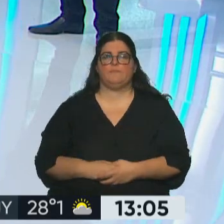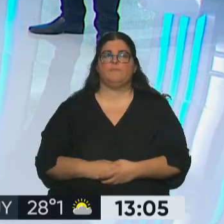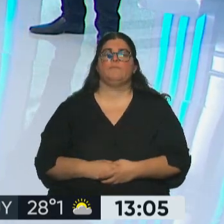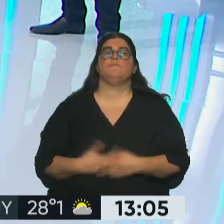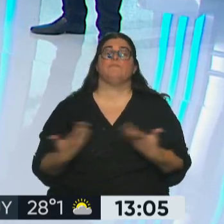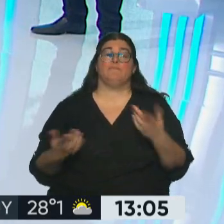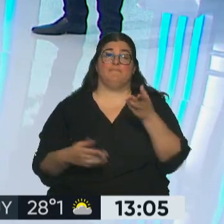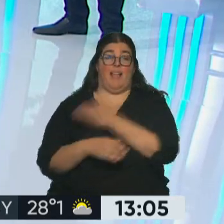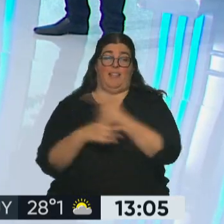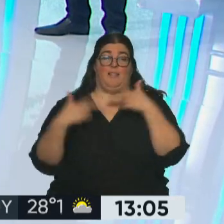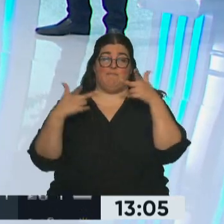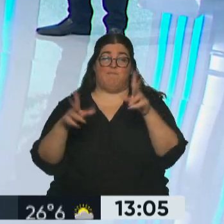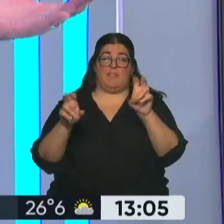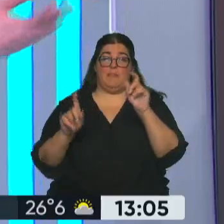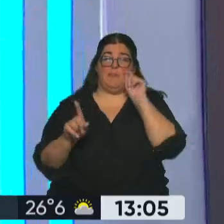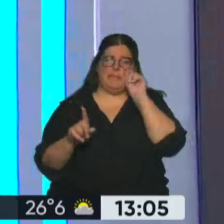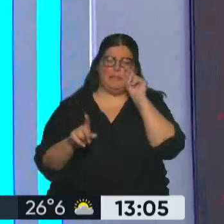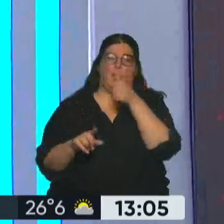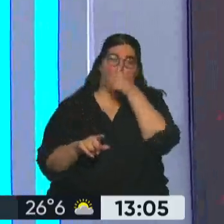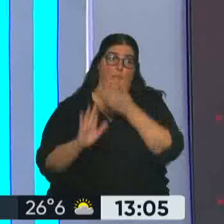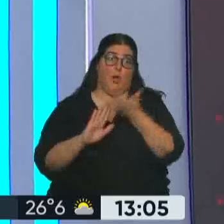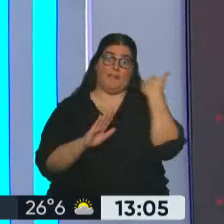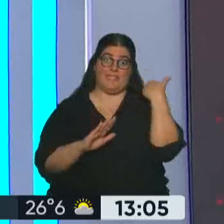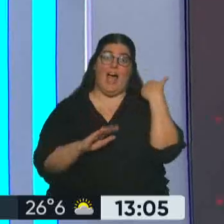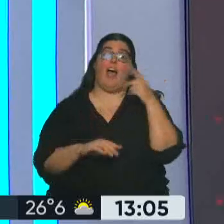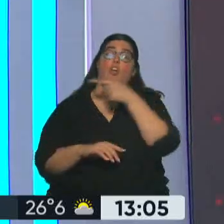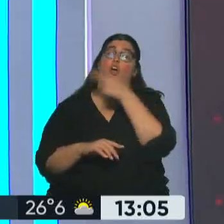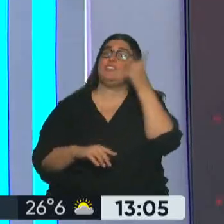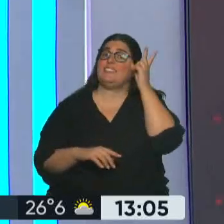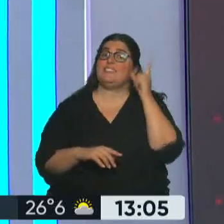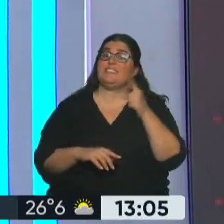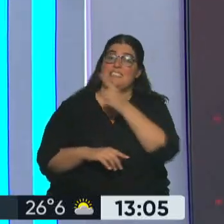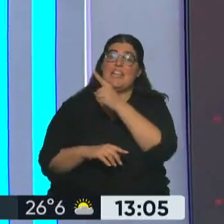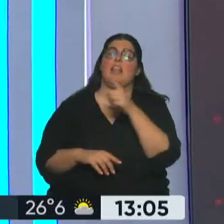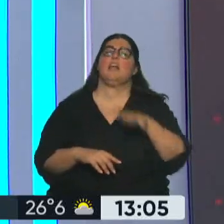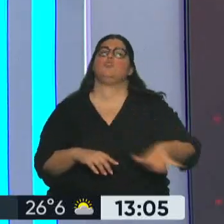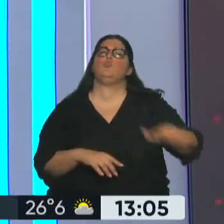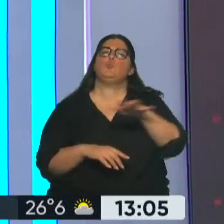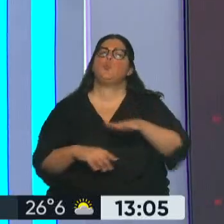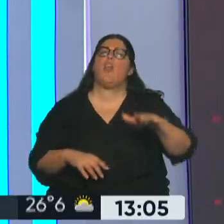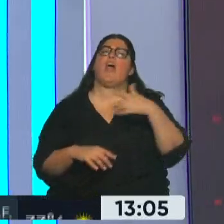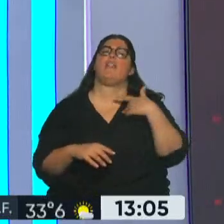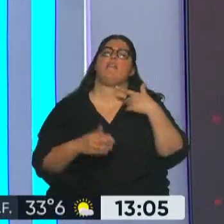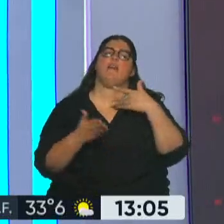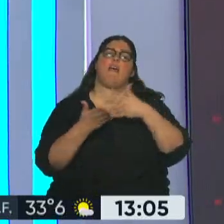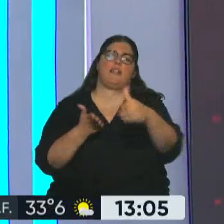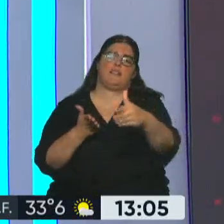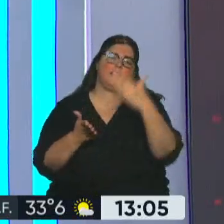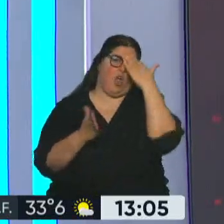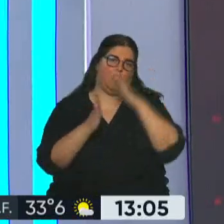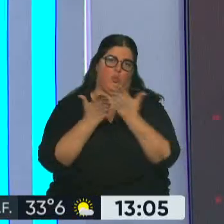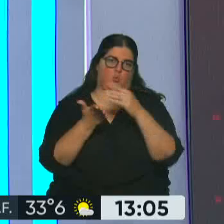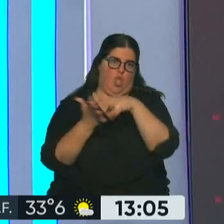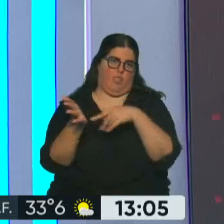Bien, el tema se lo habíamos adelantado, lo sucedido el domingo pasado en Chile. La ciudadanía con su voto le dijo no a un nuevo texto constitucional.